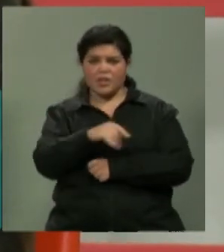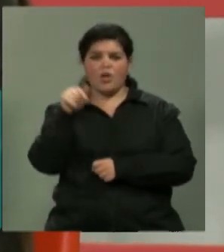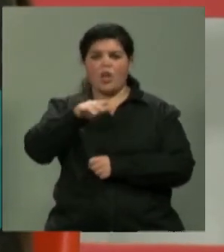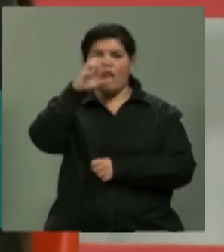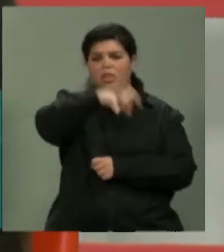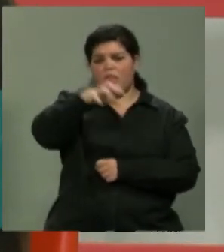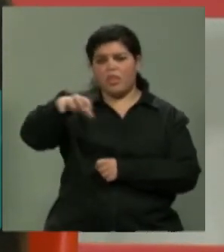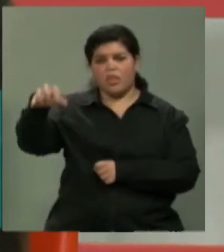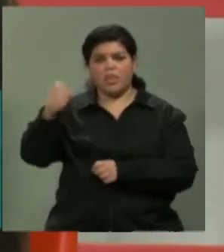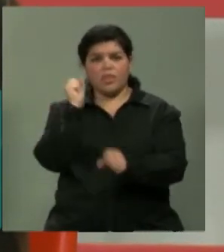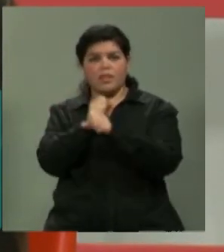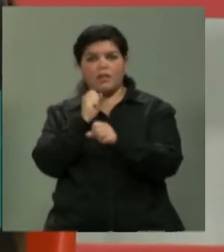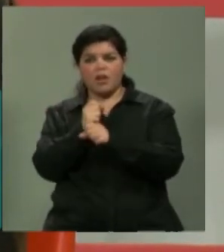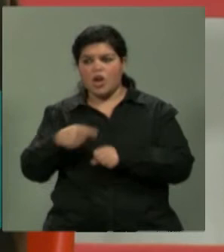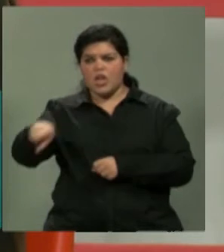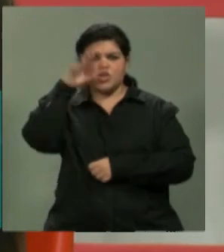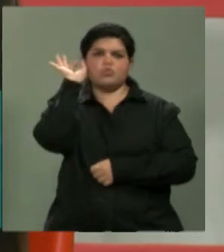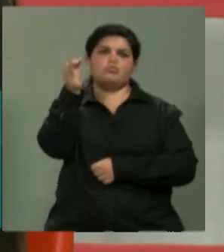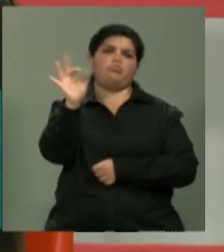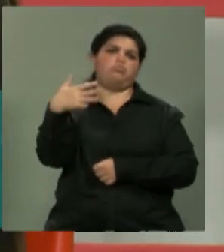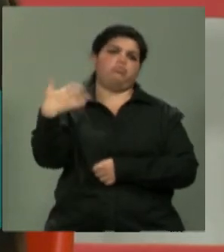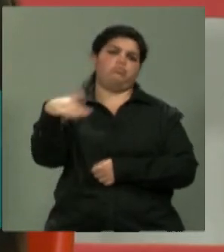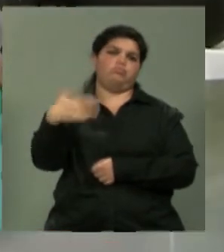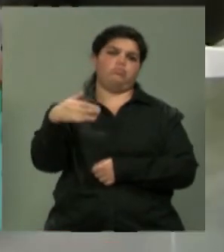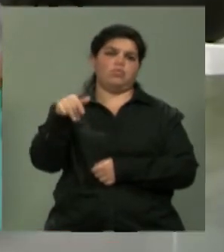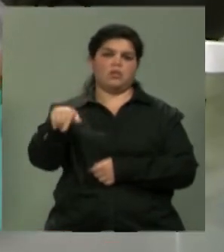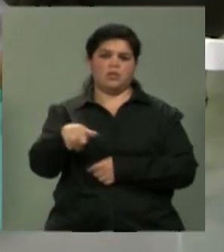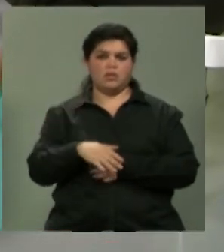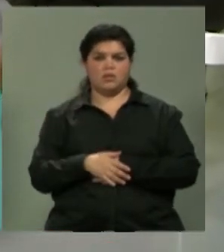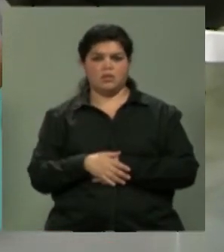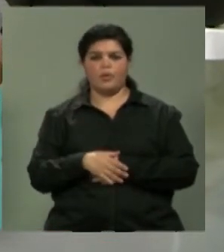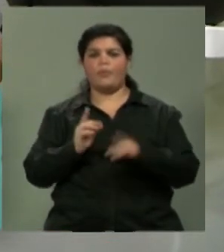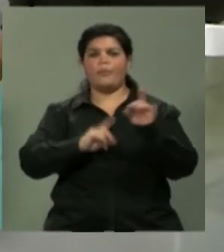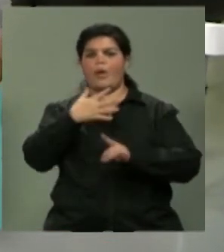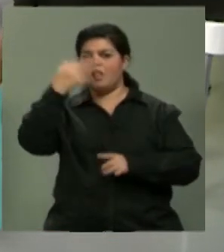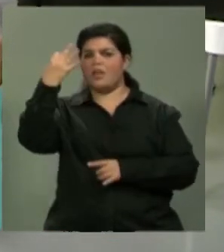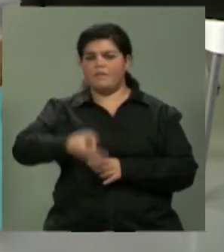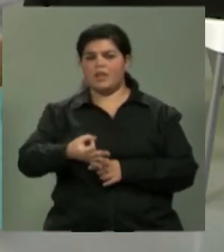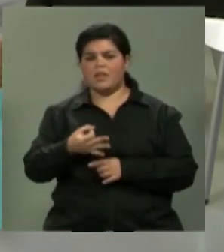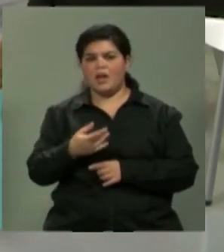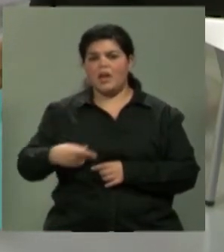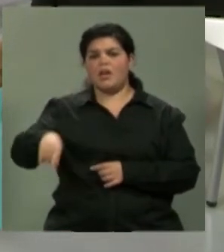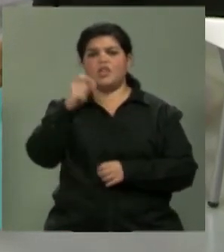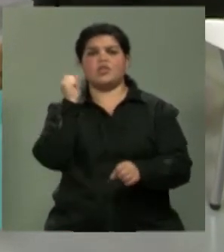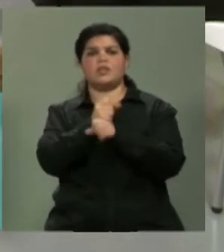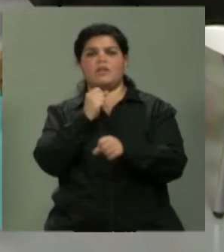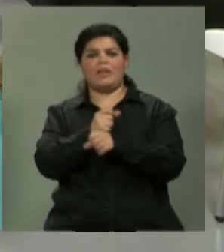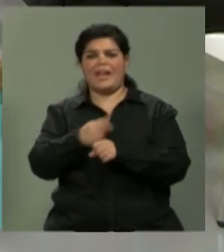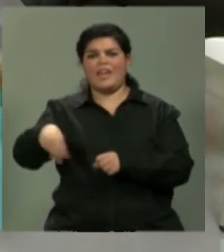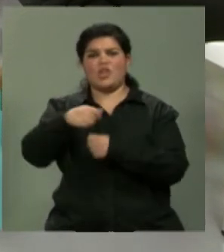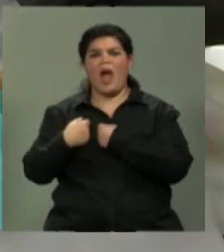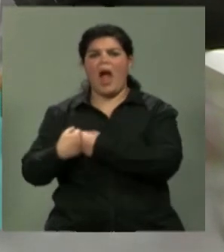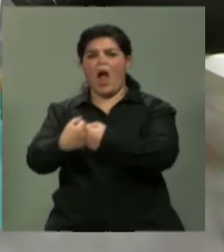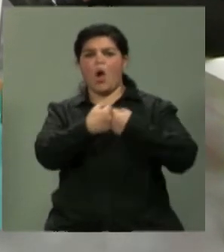en la DINAF, saben muchísimo más que nosotros cuál es la realidad a la que se tienen que enfrentar y no están de acuerdo